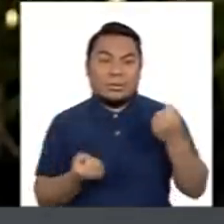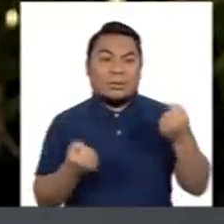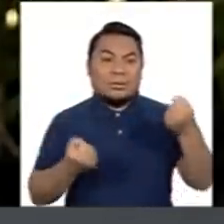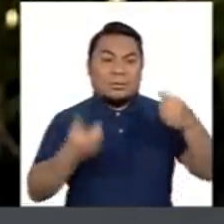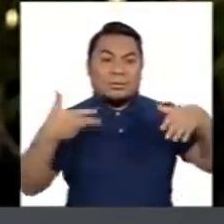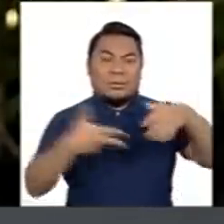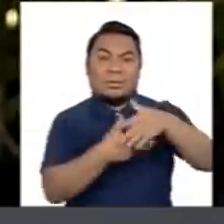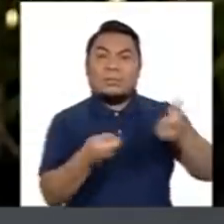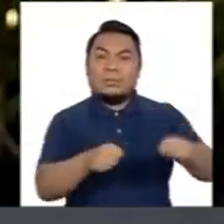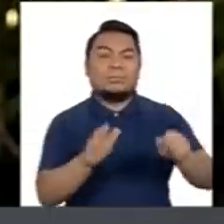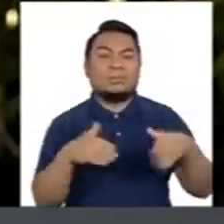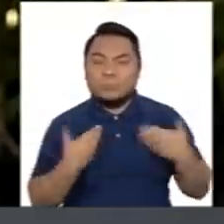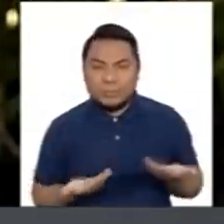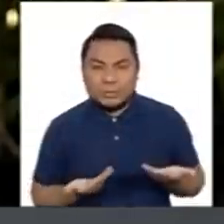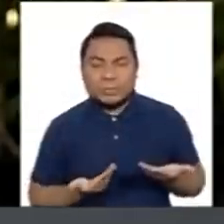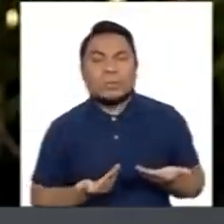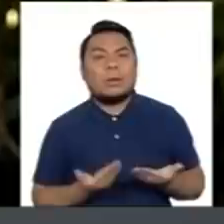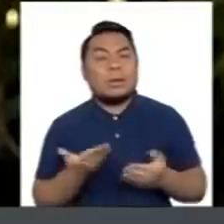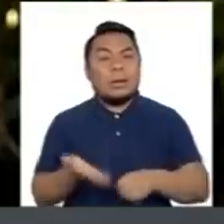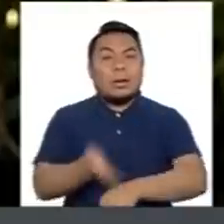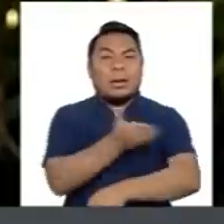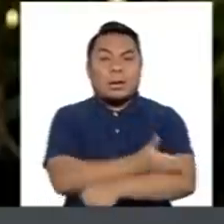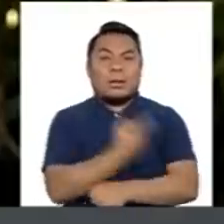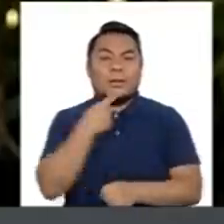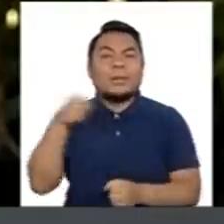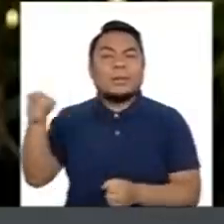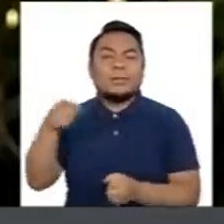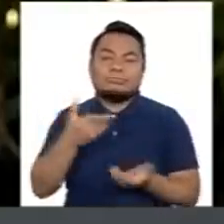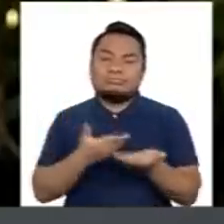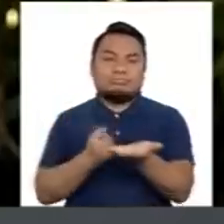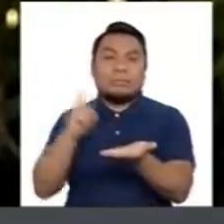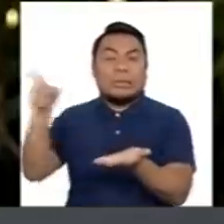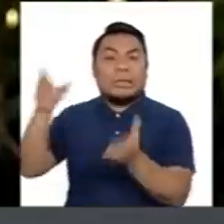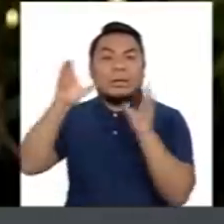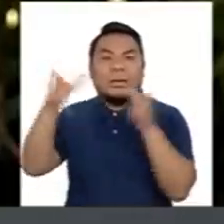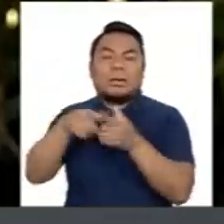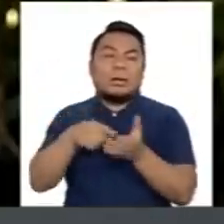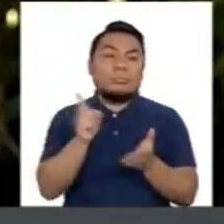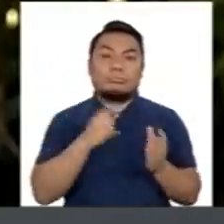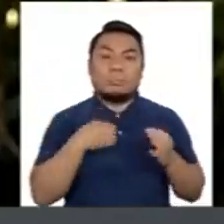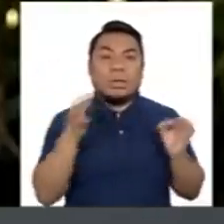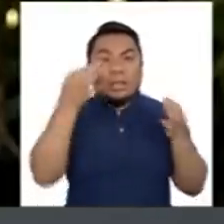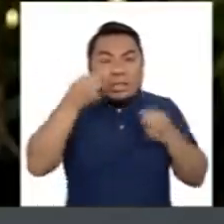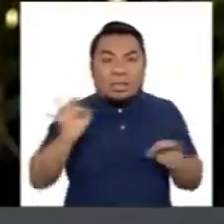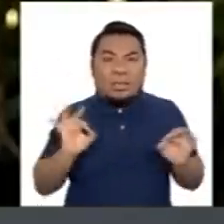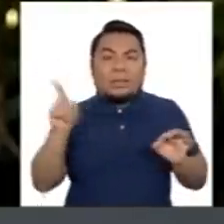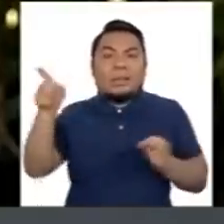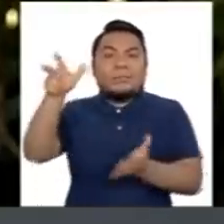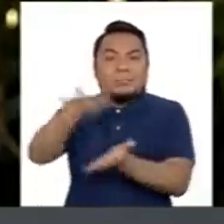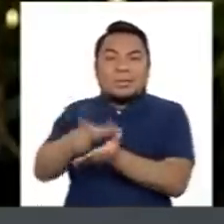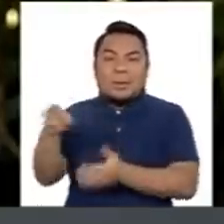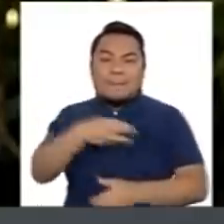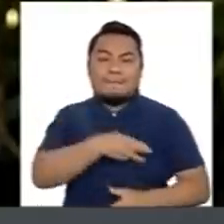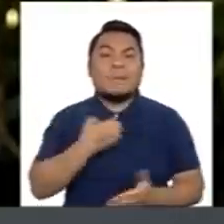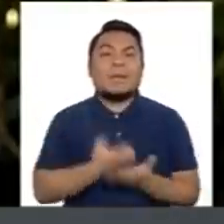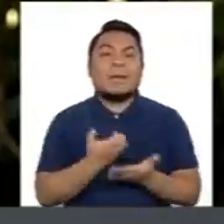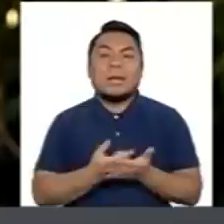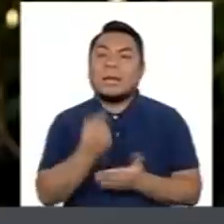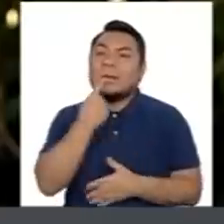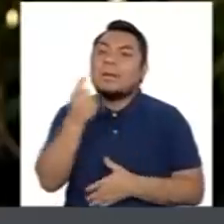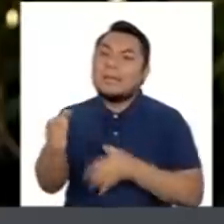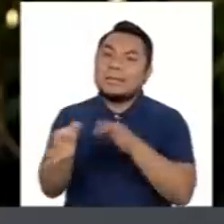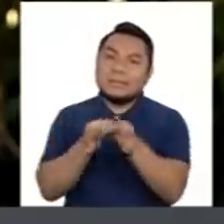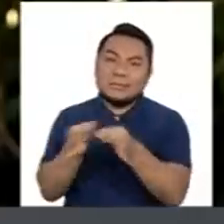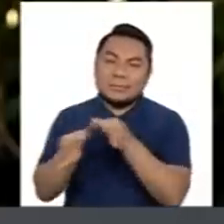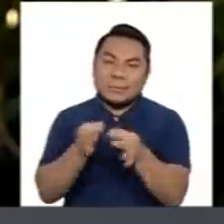antes de acudir al proceso de deliberación en la fase de la insistencia. Fueron invitados tanto el ministro de Transportes como la ministra de Economía, donde dieron